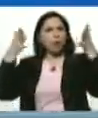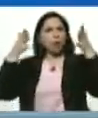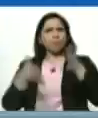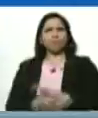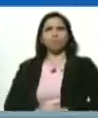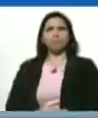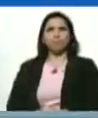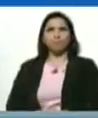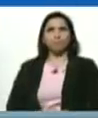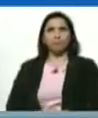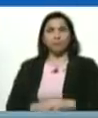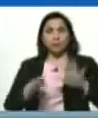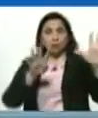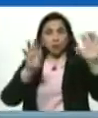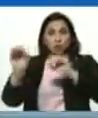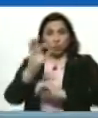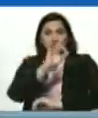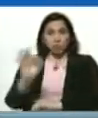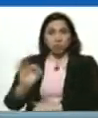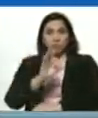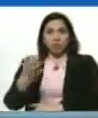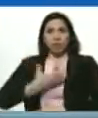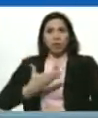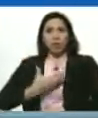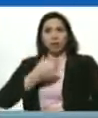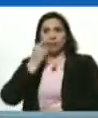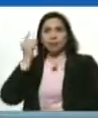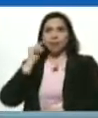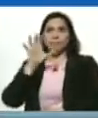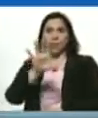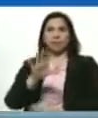el 90% las alcaldías del país